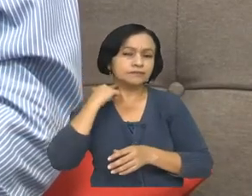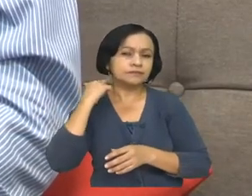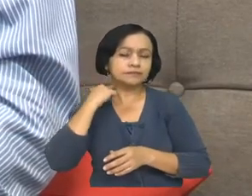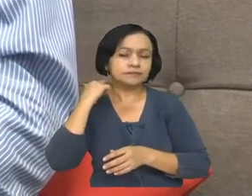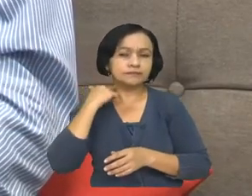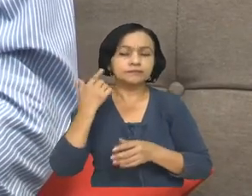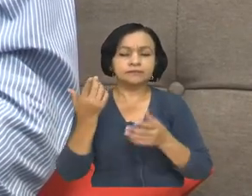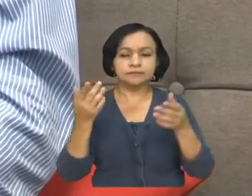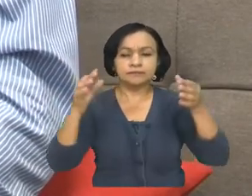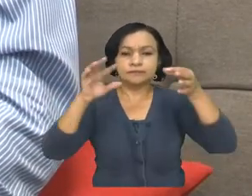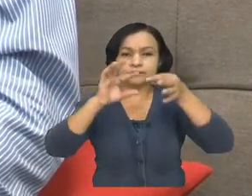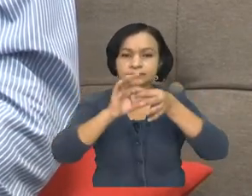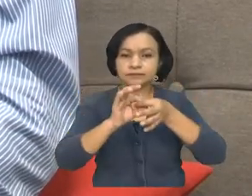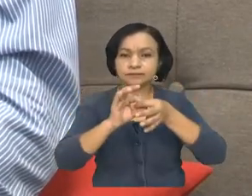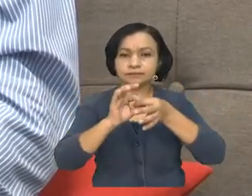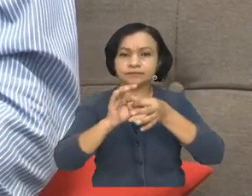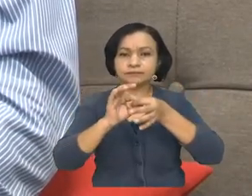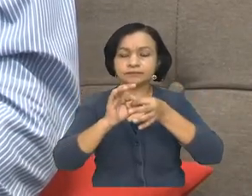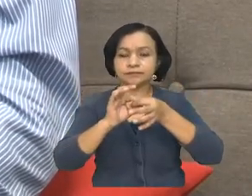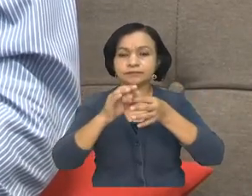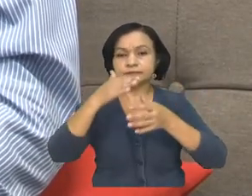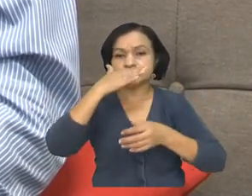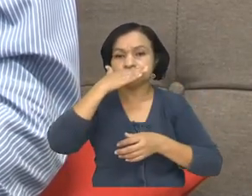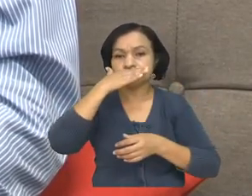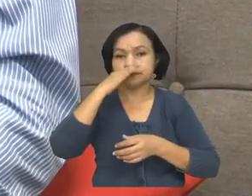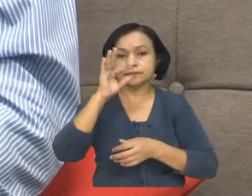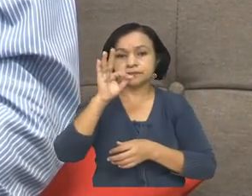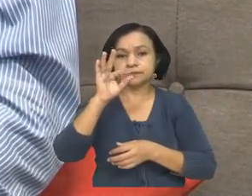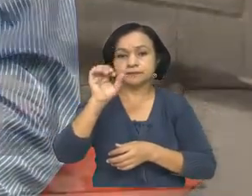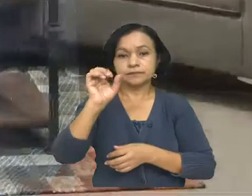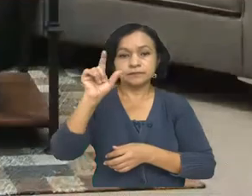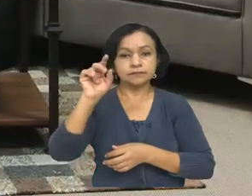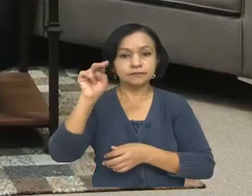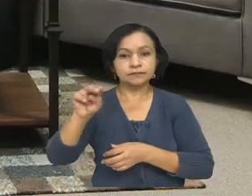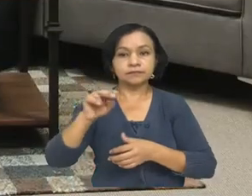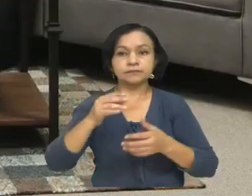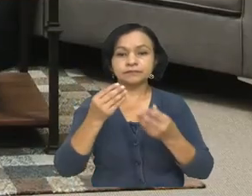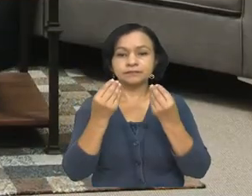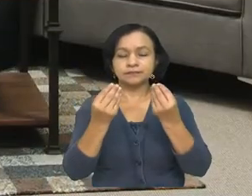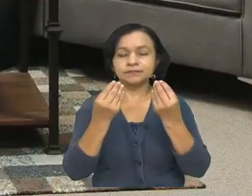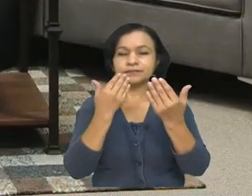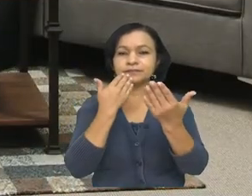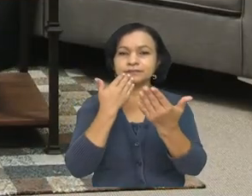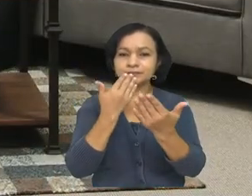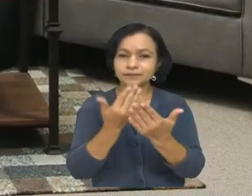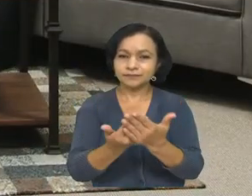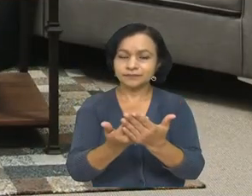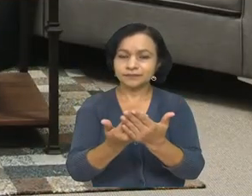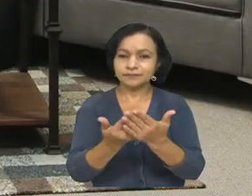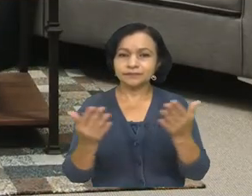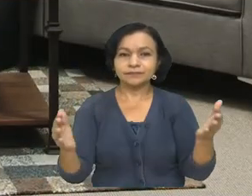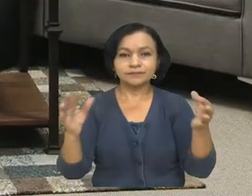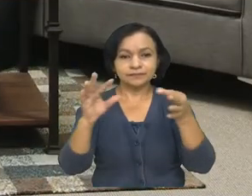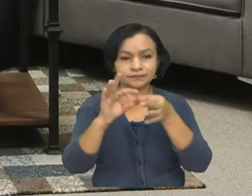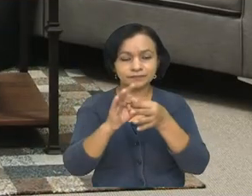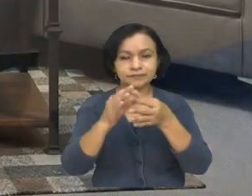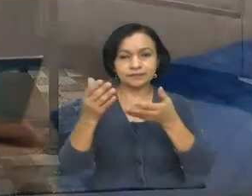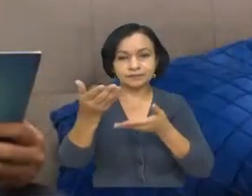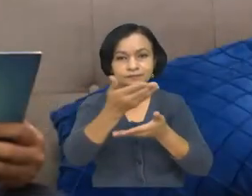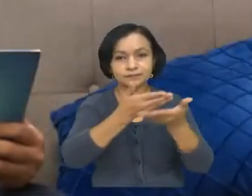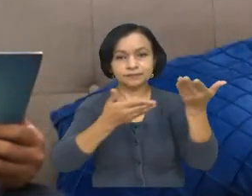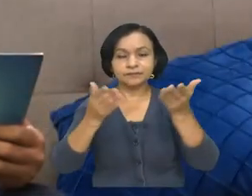nos incorporamos al Frente Sandinista. Compañero, muchas gracias por habernos acompañado y compartirnos